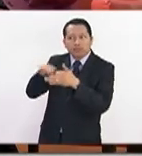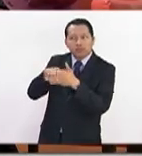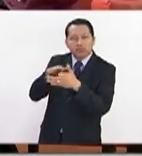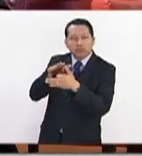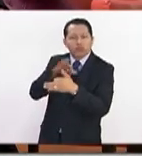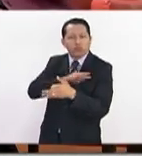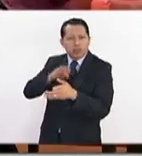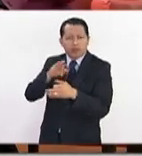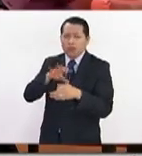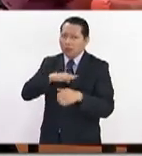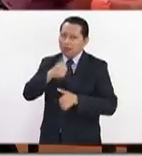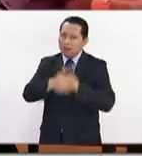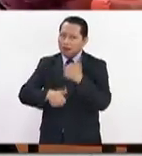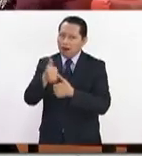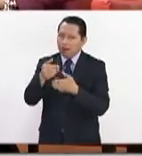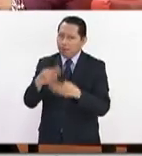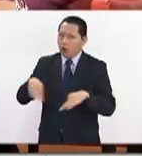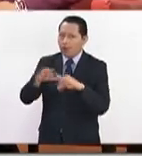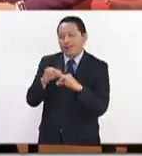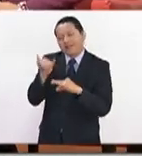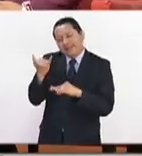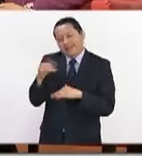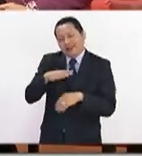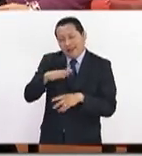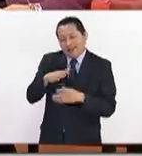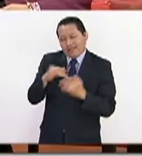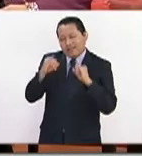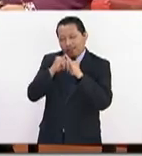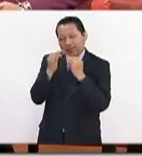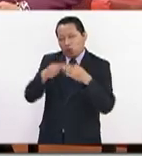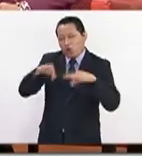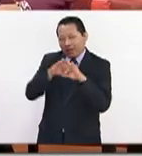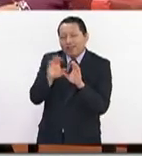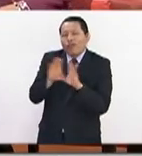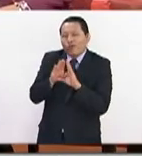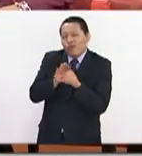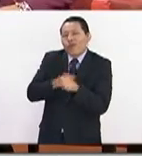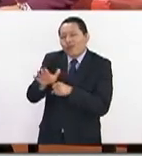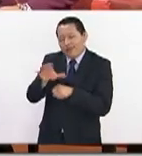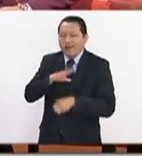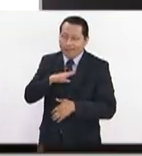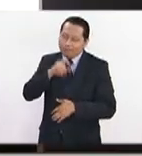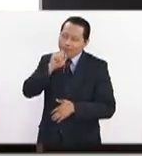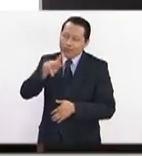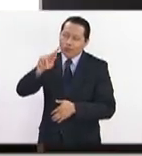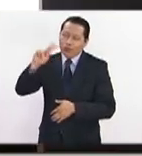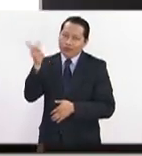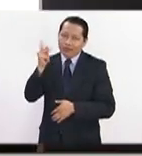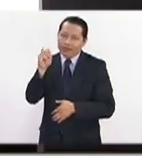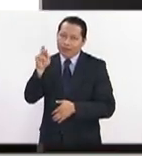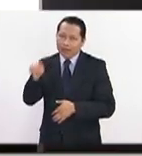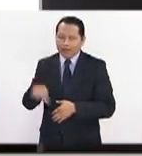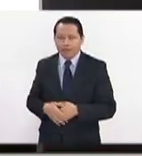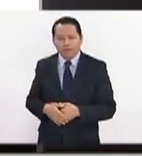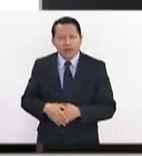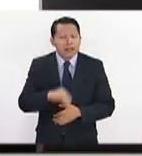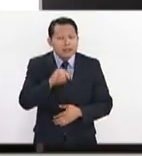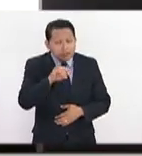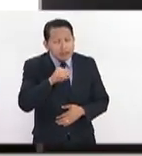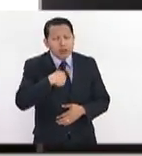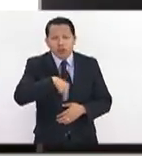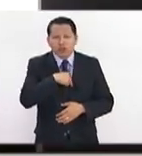carreras importantes y en instituciones importantes como el Politécnico. Así es, estamos nosotros por cumplir 10